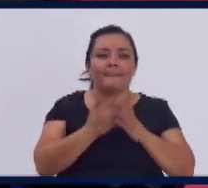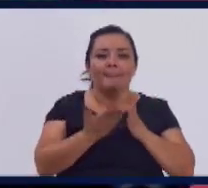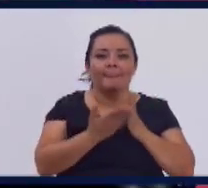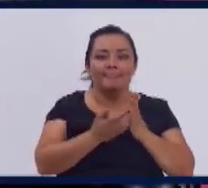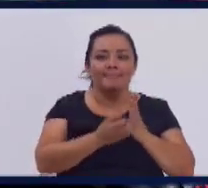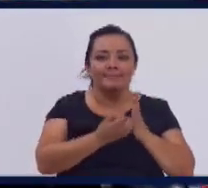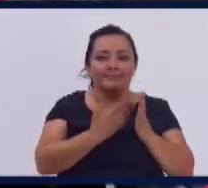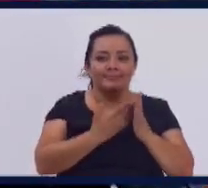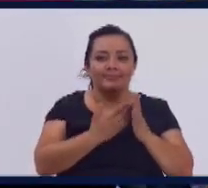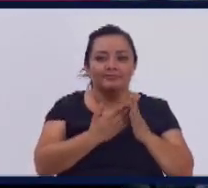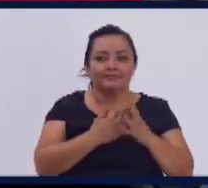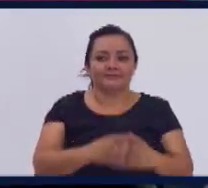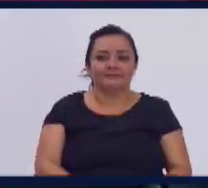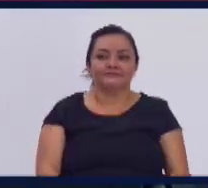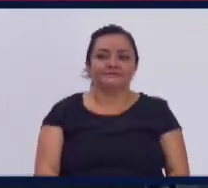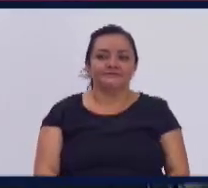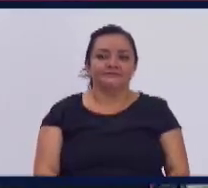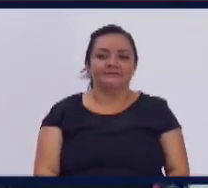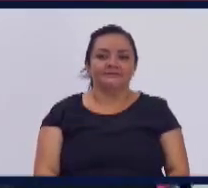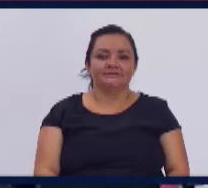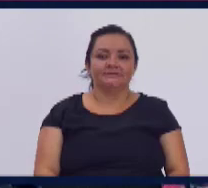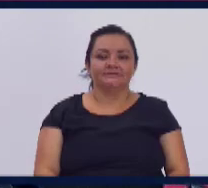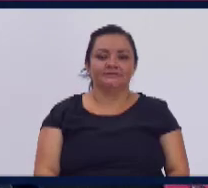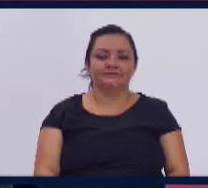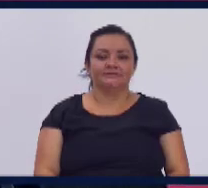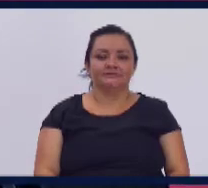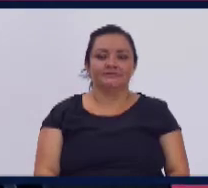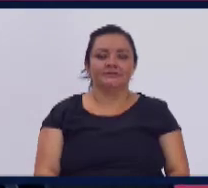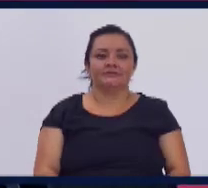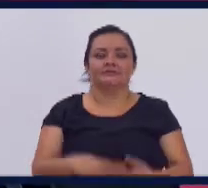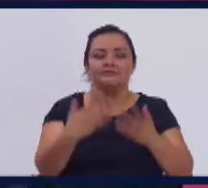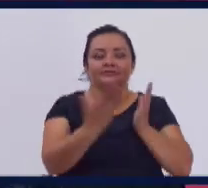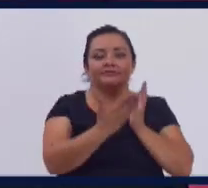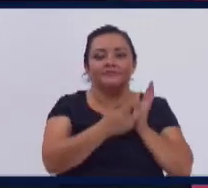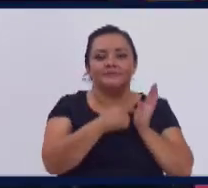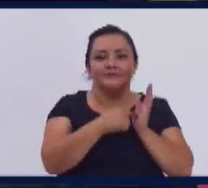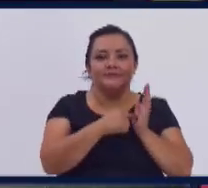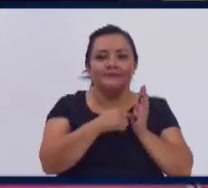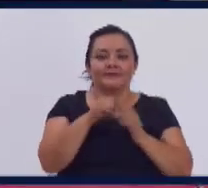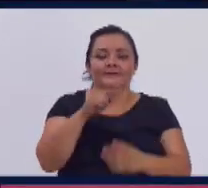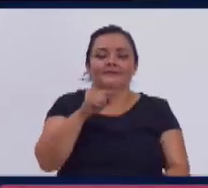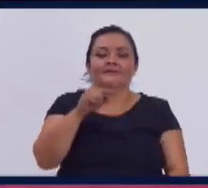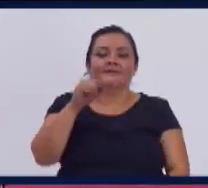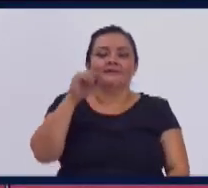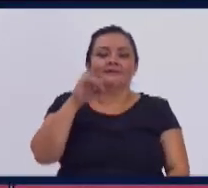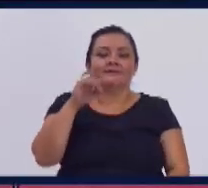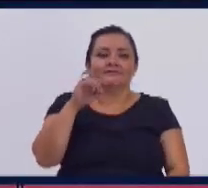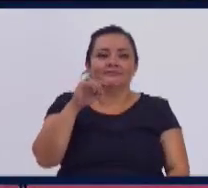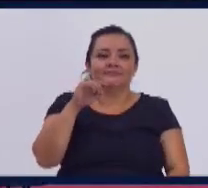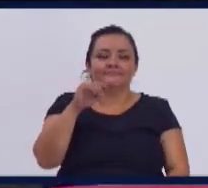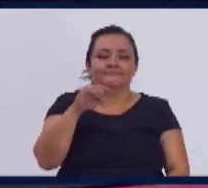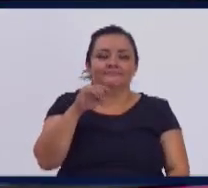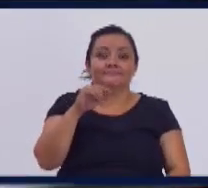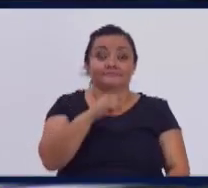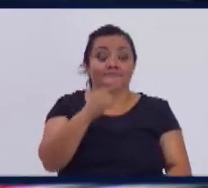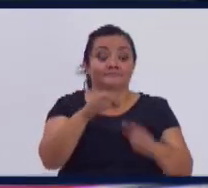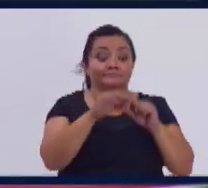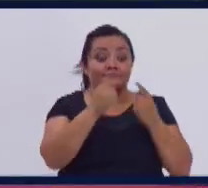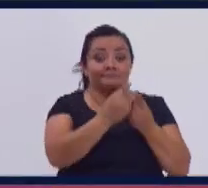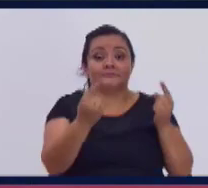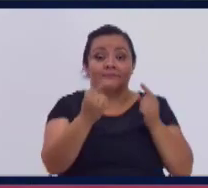la palabra del Señor, si me lo pone, las palabras de Jeremías, hijo de Hilcías, de los sacerdotes que estuvieron en Anot, en tierra de